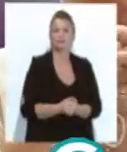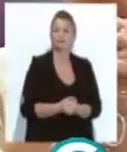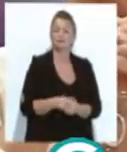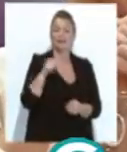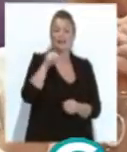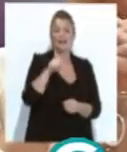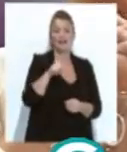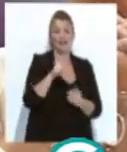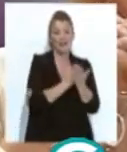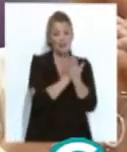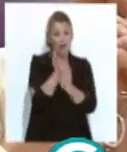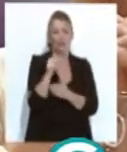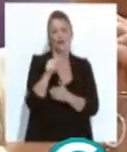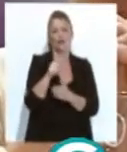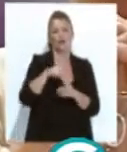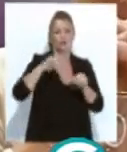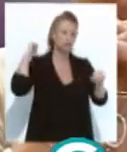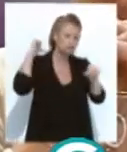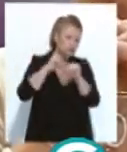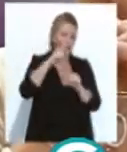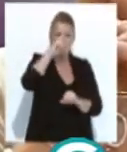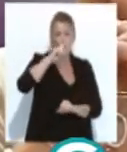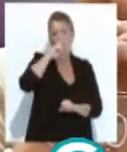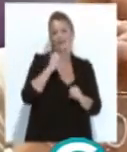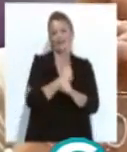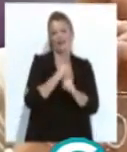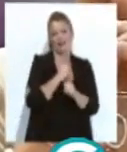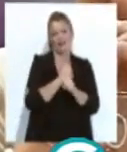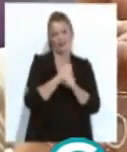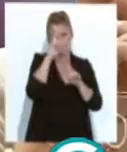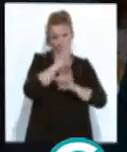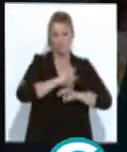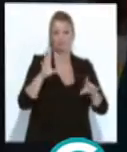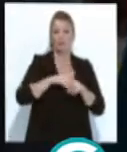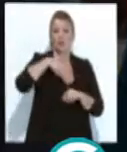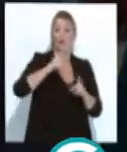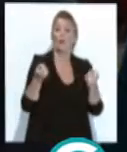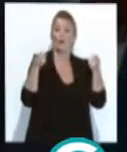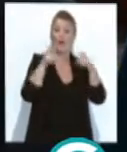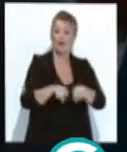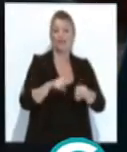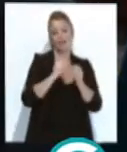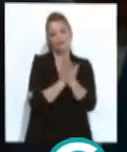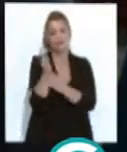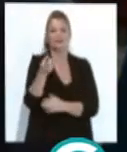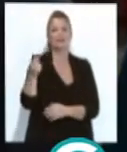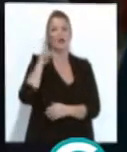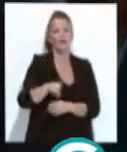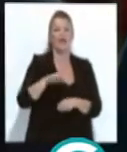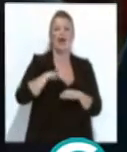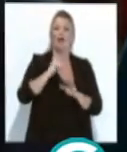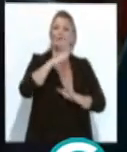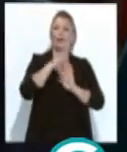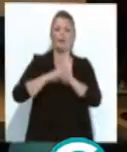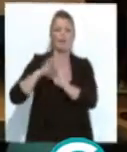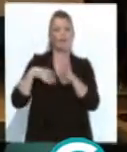Y en eso es en lo que estamos desde hace años trabajando, en esa congruencia. Una cita que transversalmente también ha influido en la propia